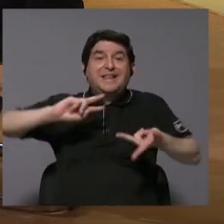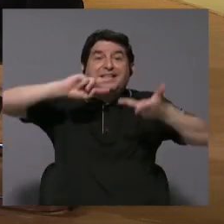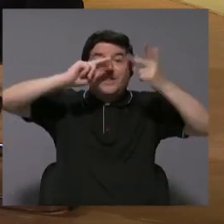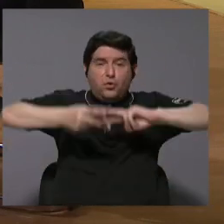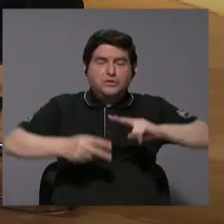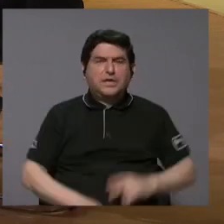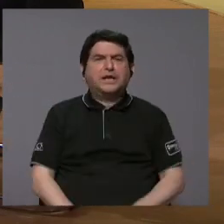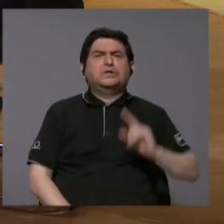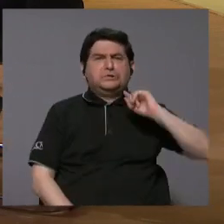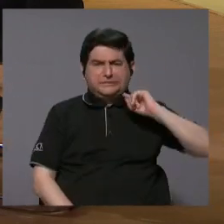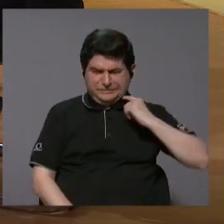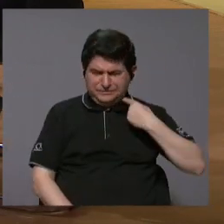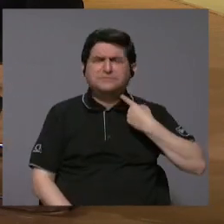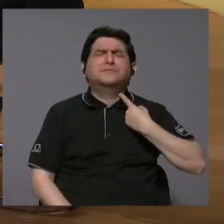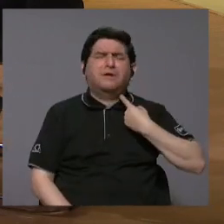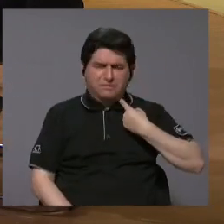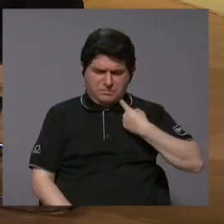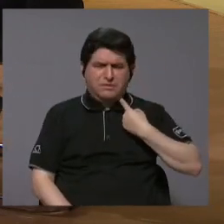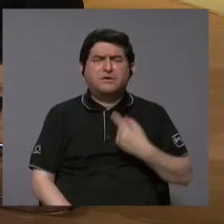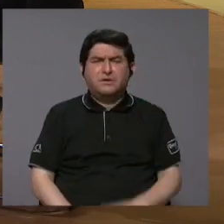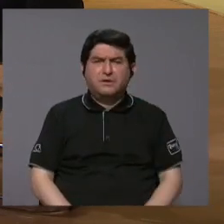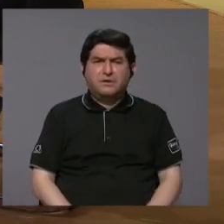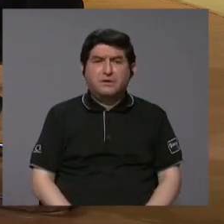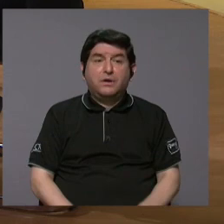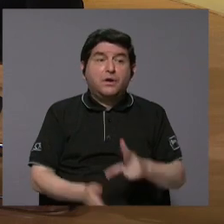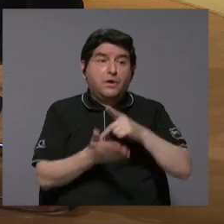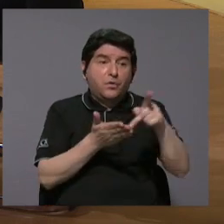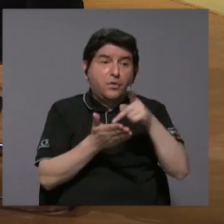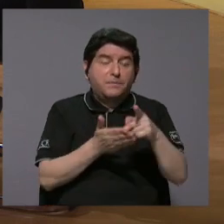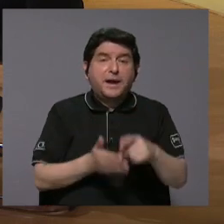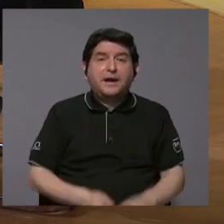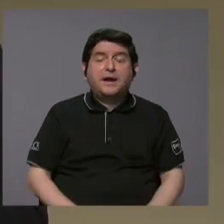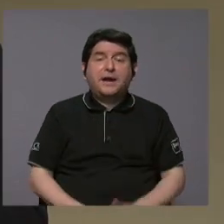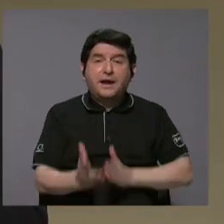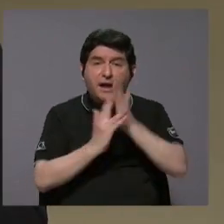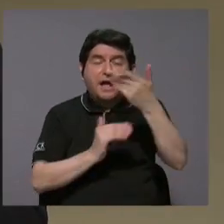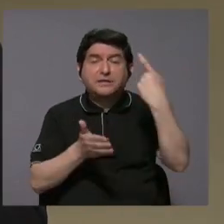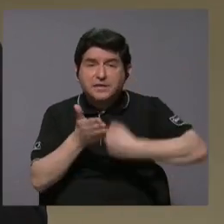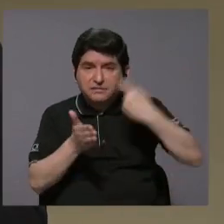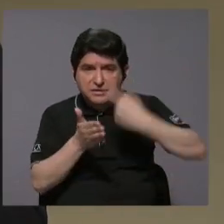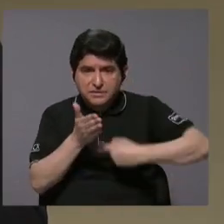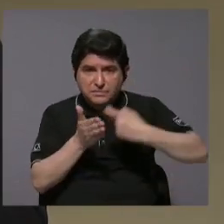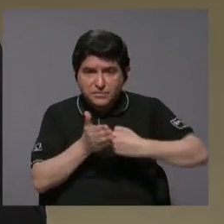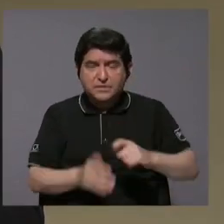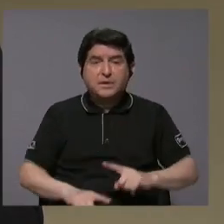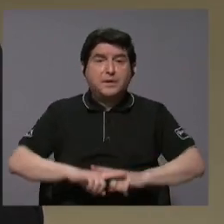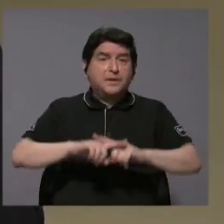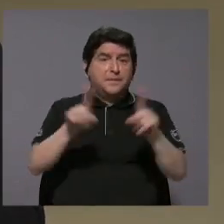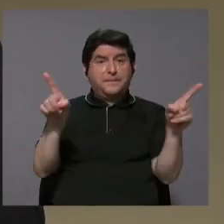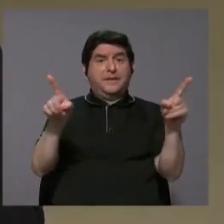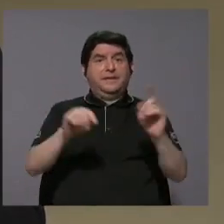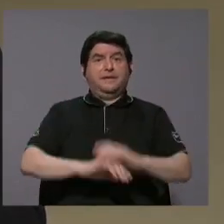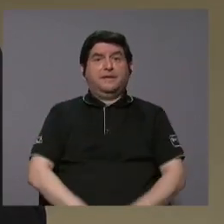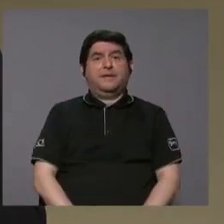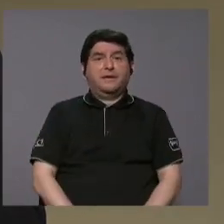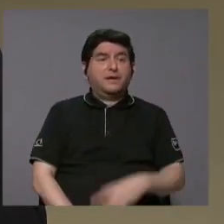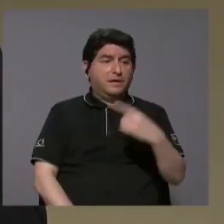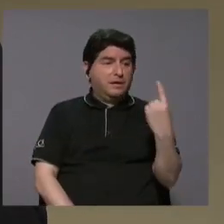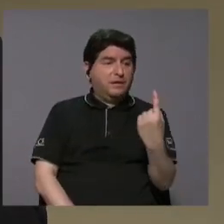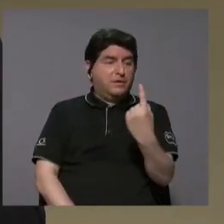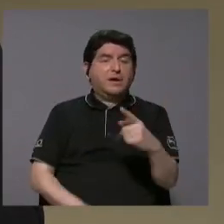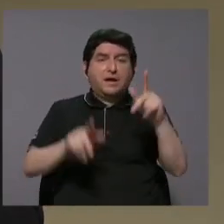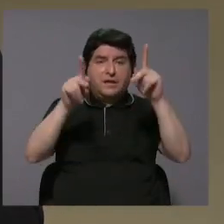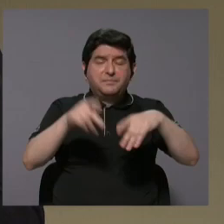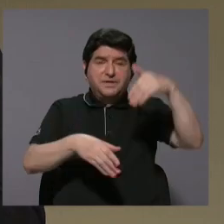mucho dinero, sacado de los bolsillos de los contribuyentes, pero no, más bien cada persona que va en el